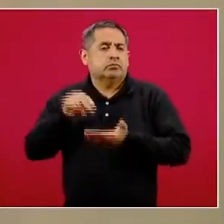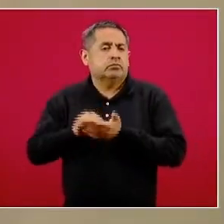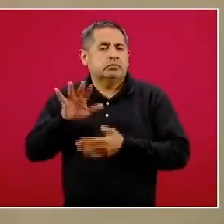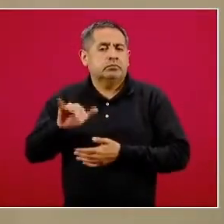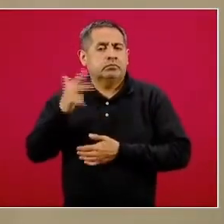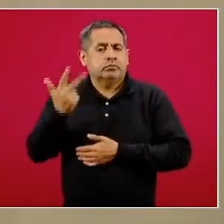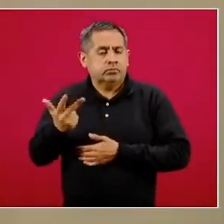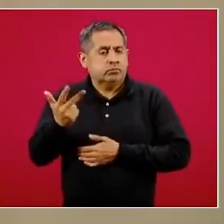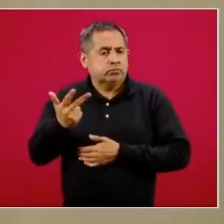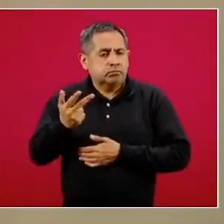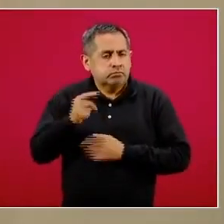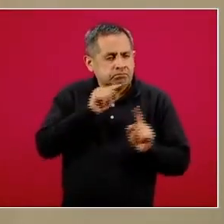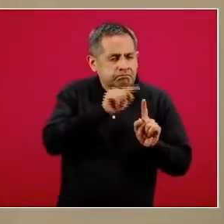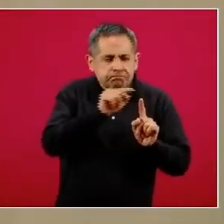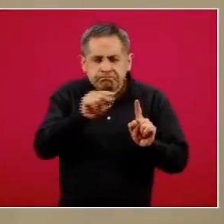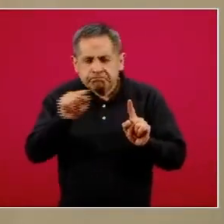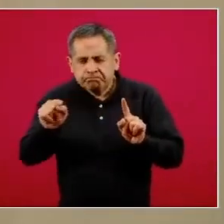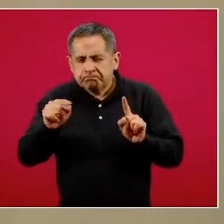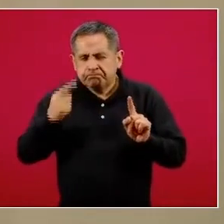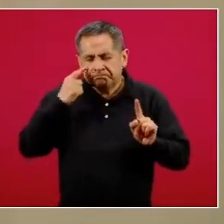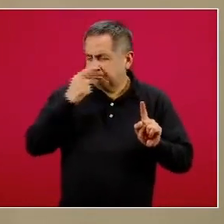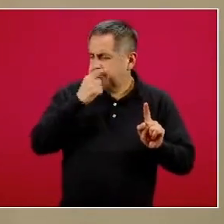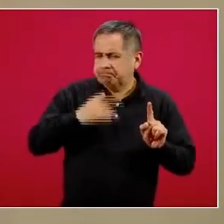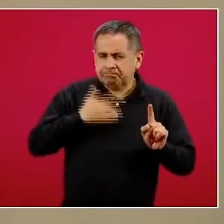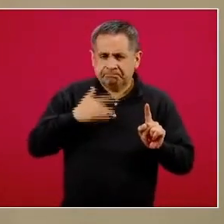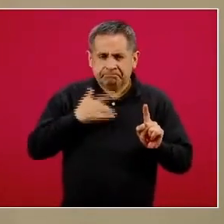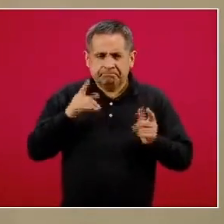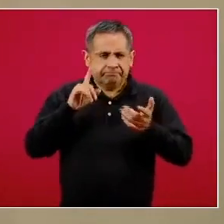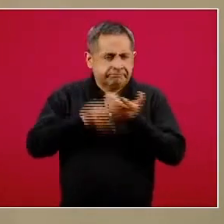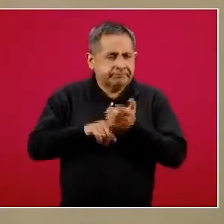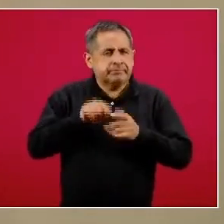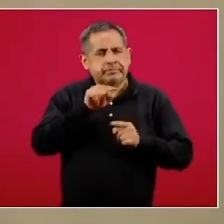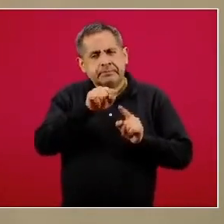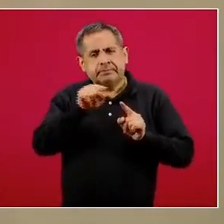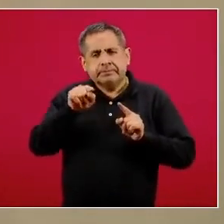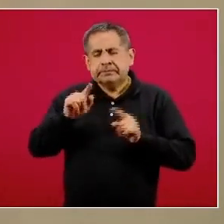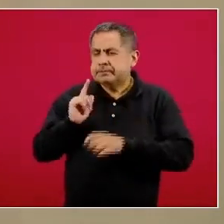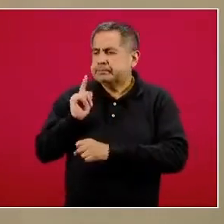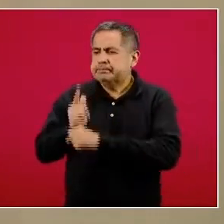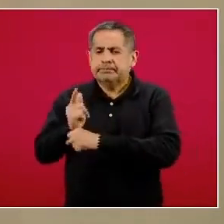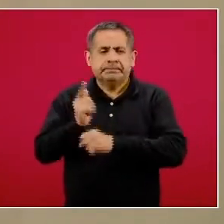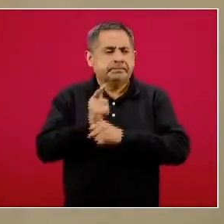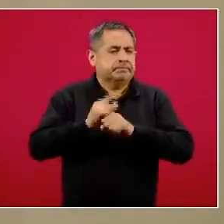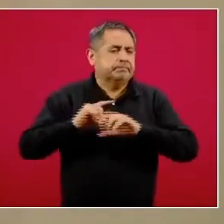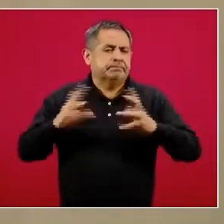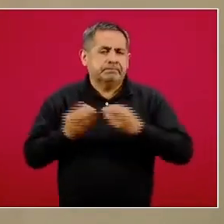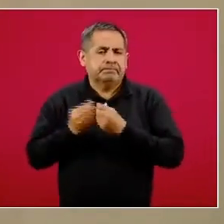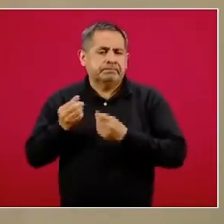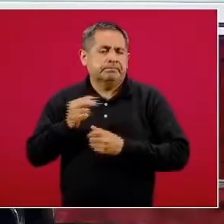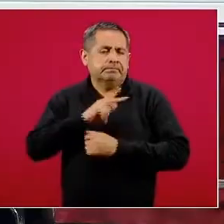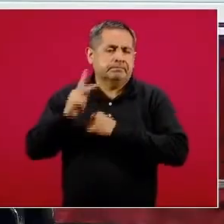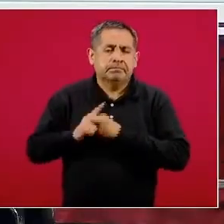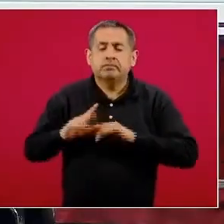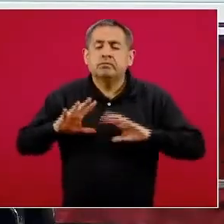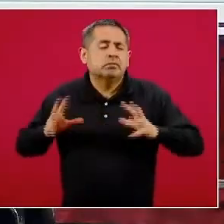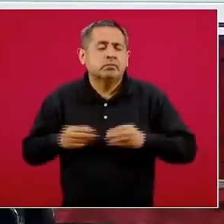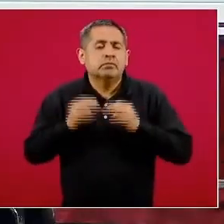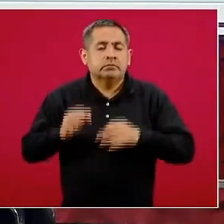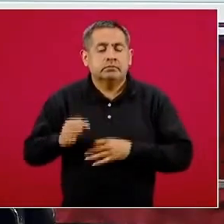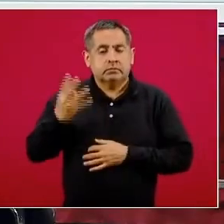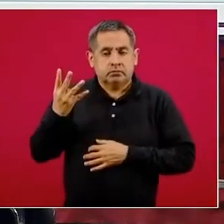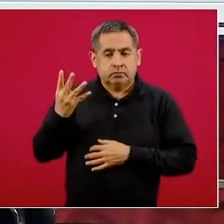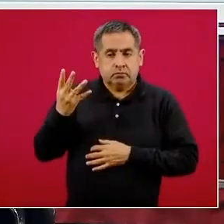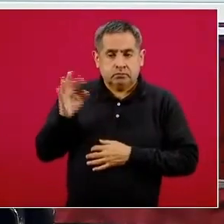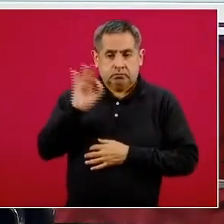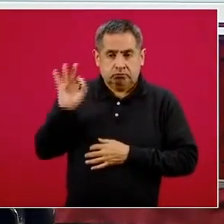902.058 casos que se estiman que se han diagnosticado en nuestro país, de los cuales apenas el